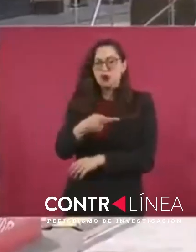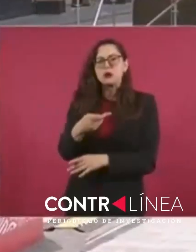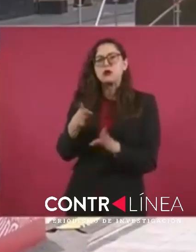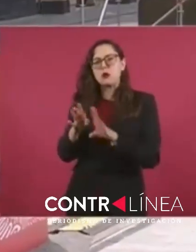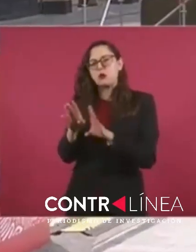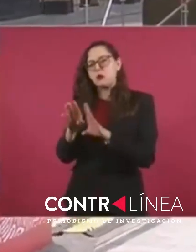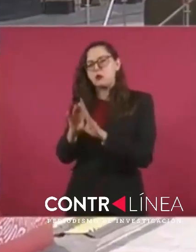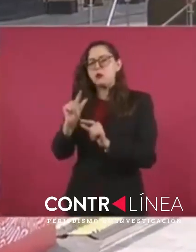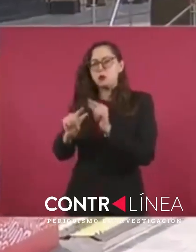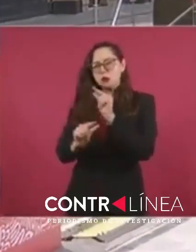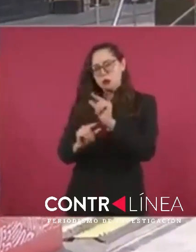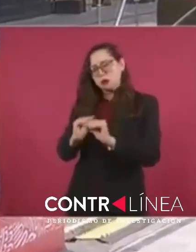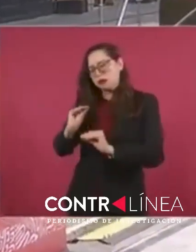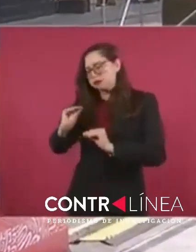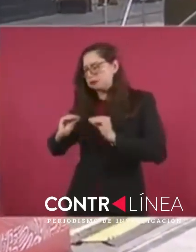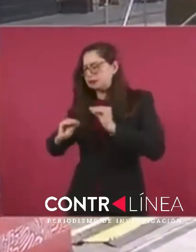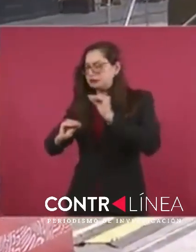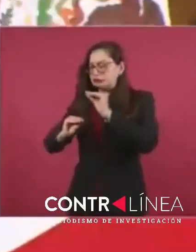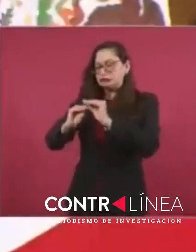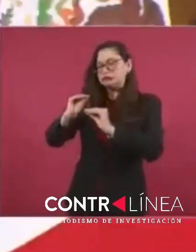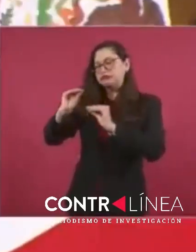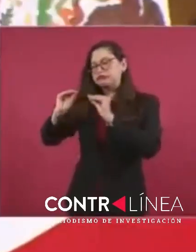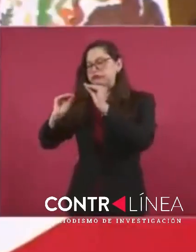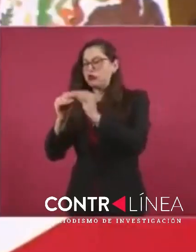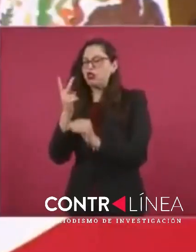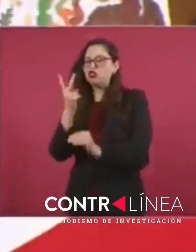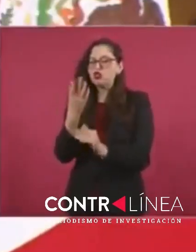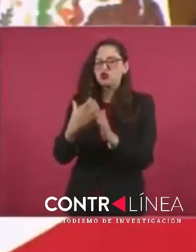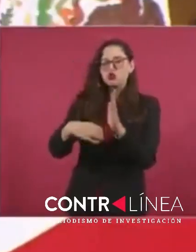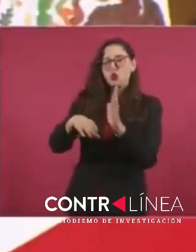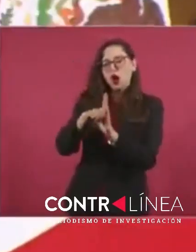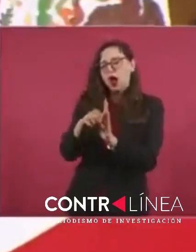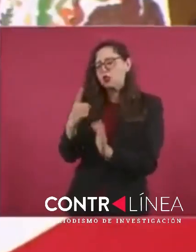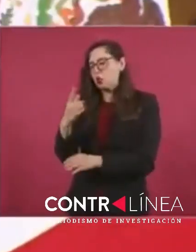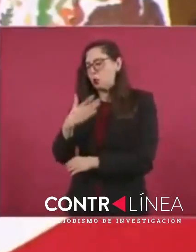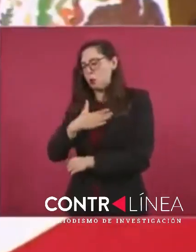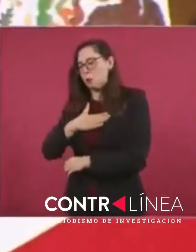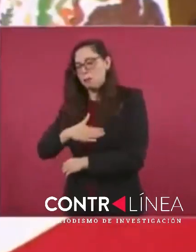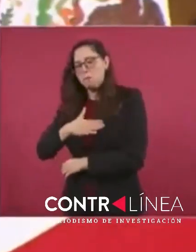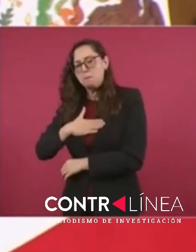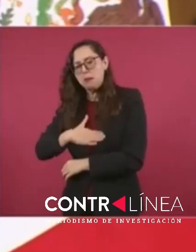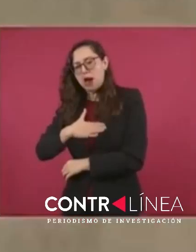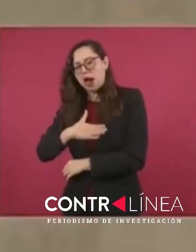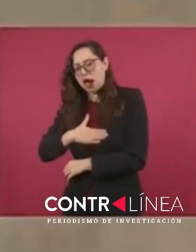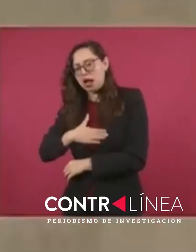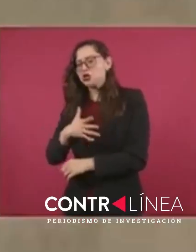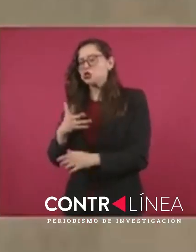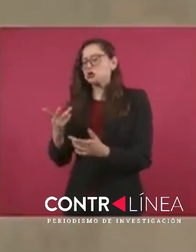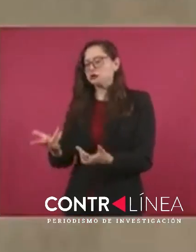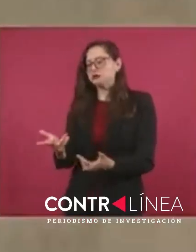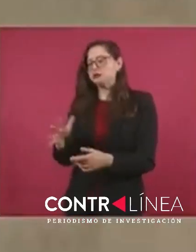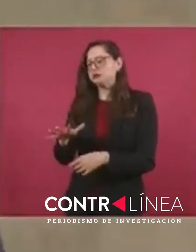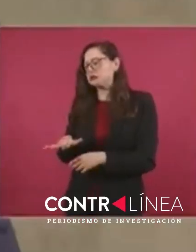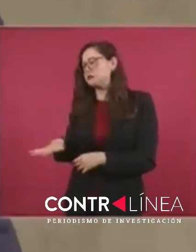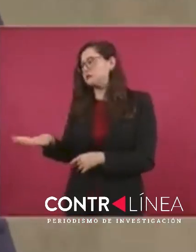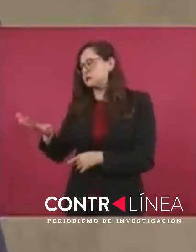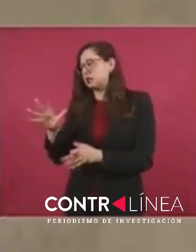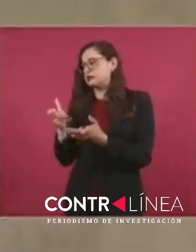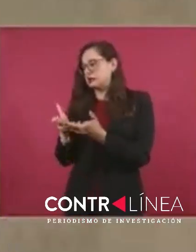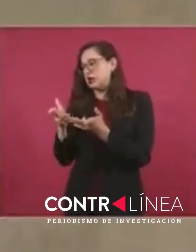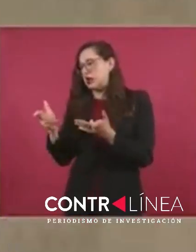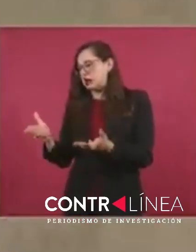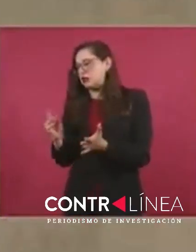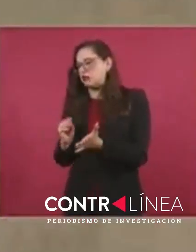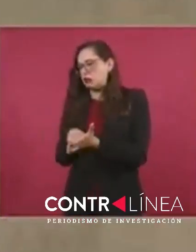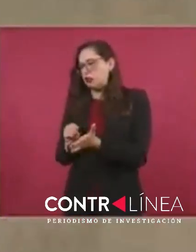Ya tienen 2 cuartos, tienen un baño, pero tienen su solar, les queda su terreno